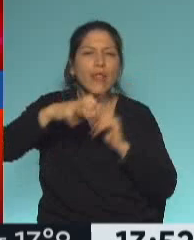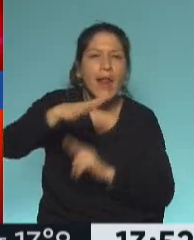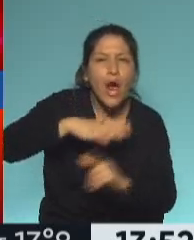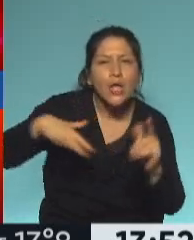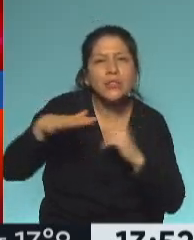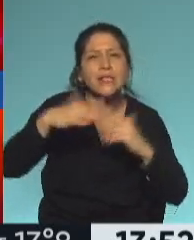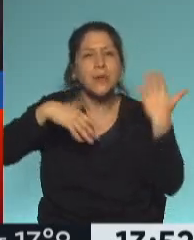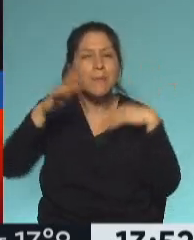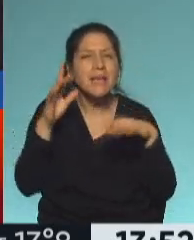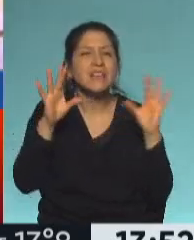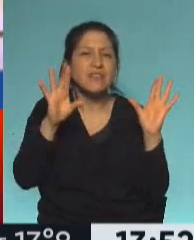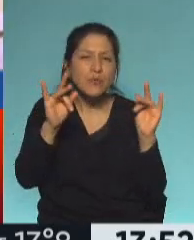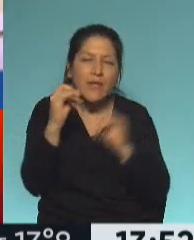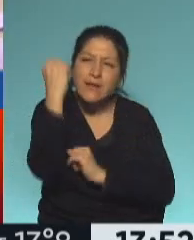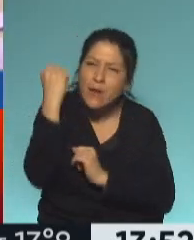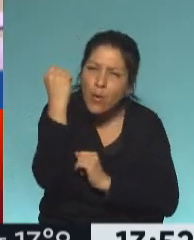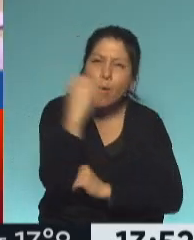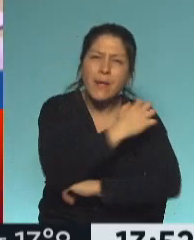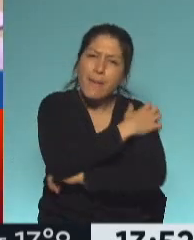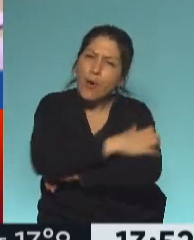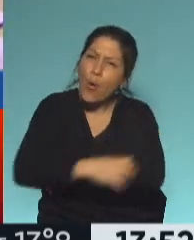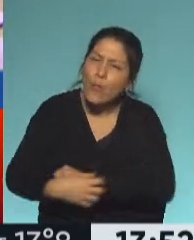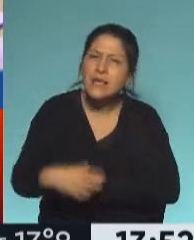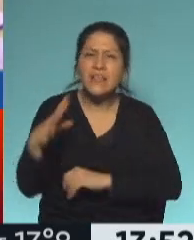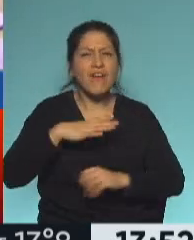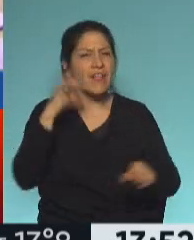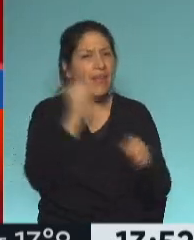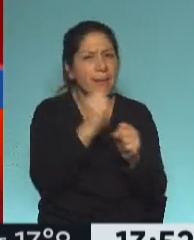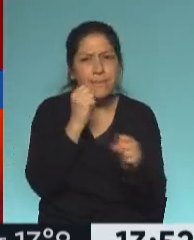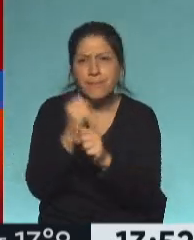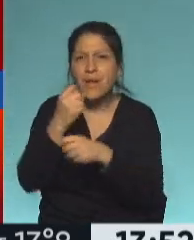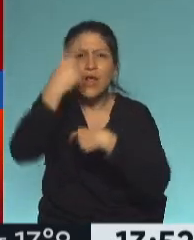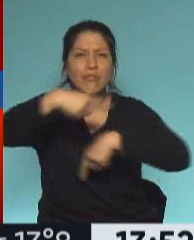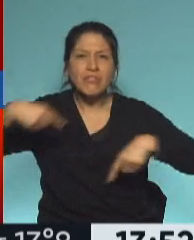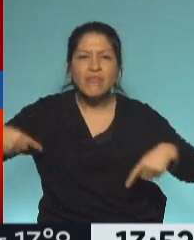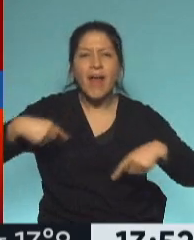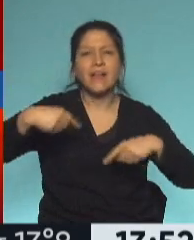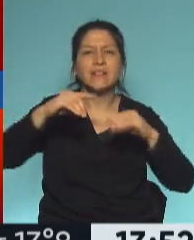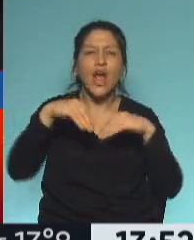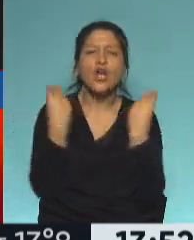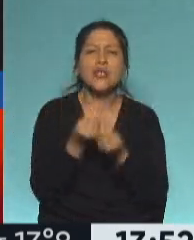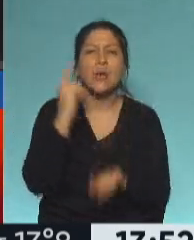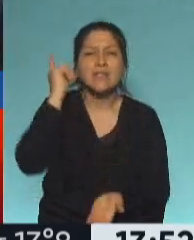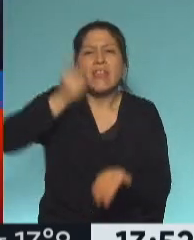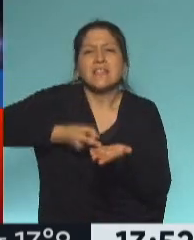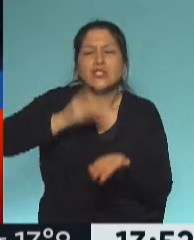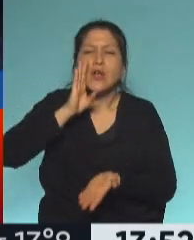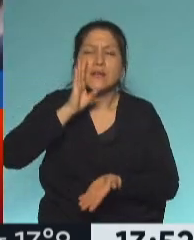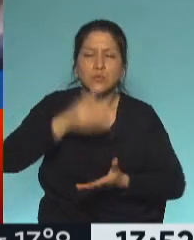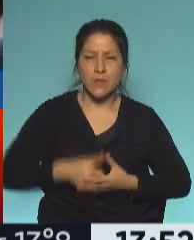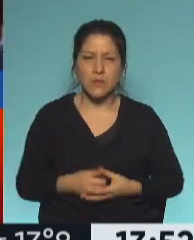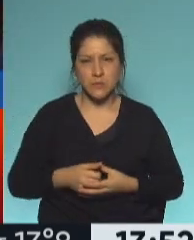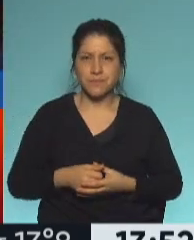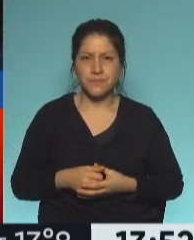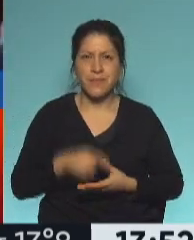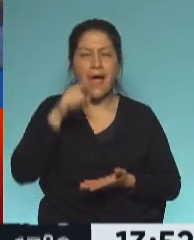crecientes dificultades económicas, pobreza y desempleo incrementados por las sanciones estadounidenses. Se